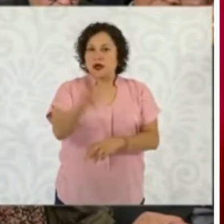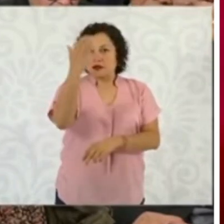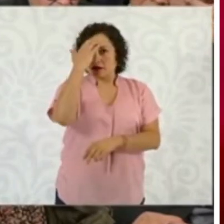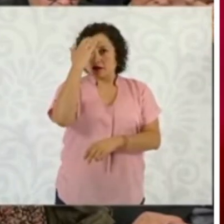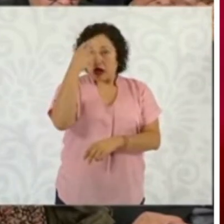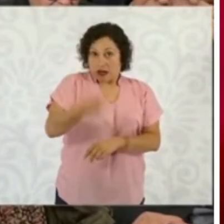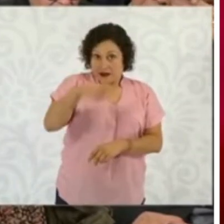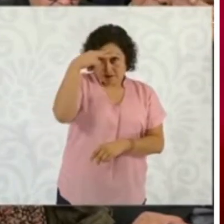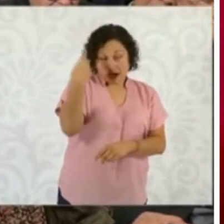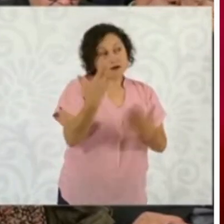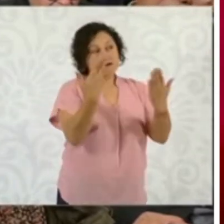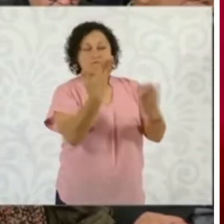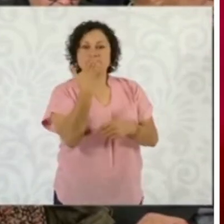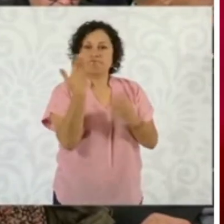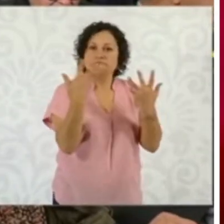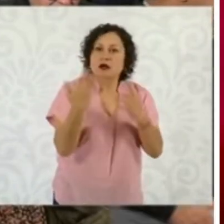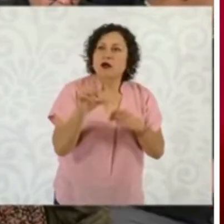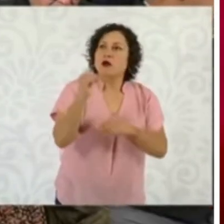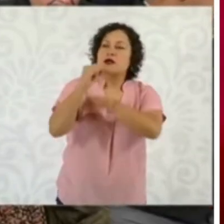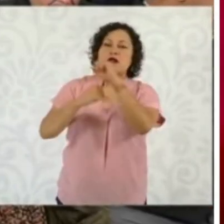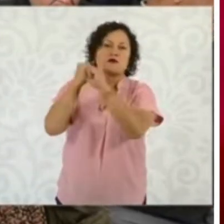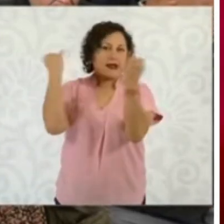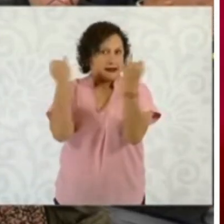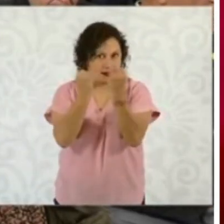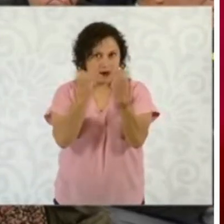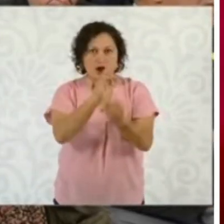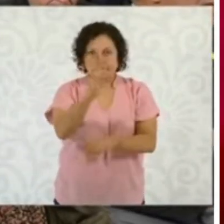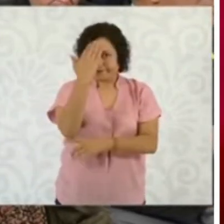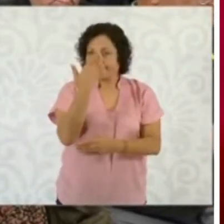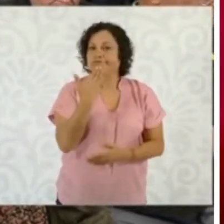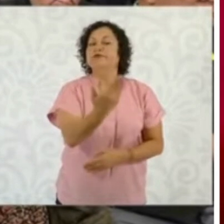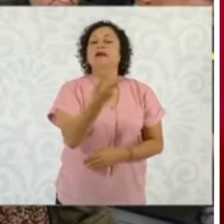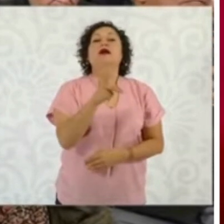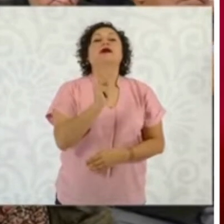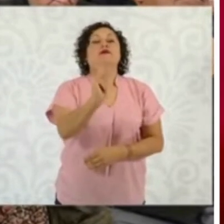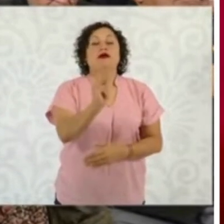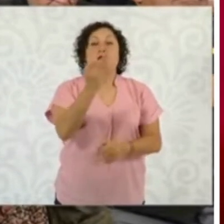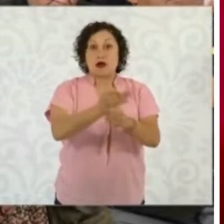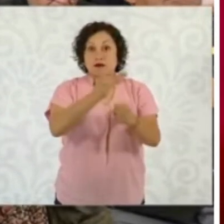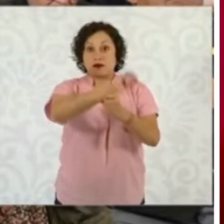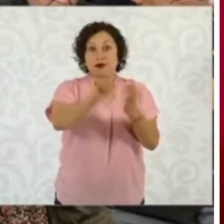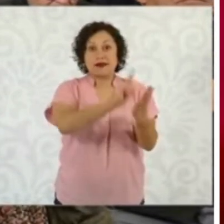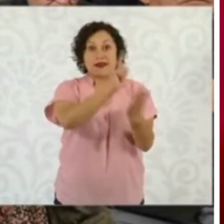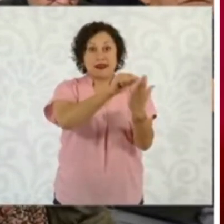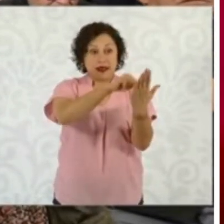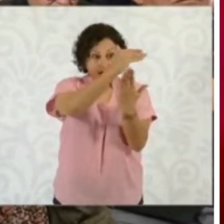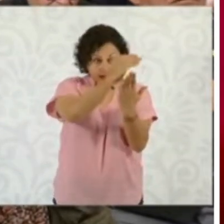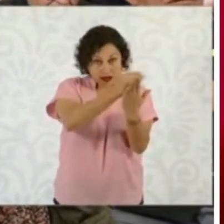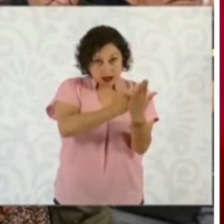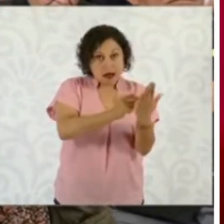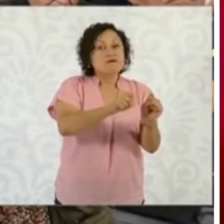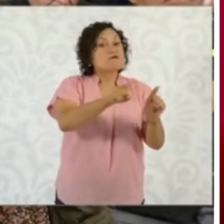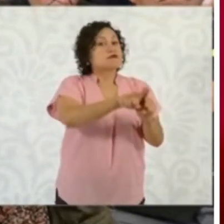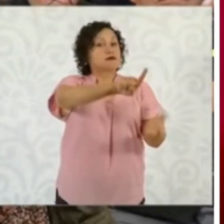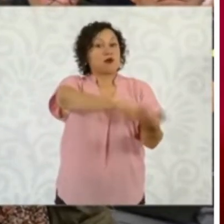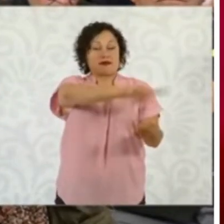en México, sino a nivel internacional. Sin embargo, todavía están vigentes pues las leyes que instrumentalizarían esta